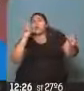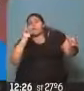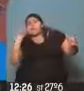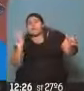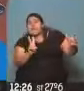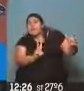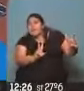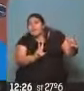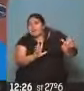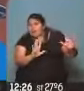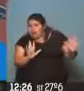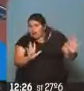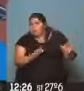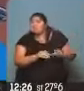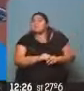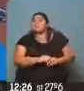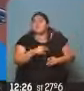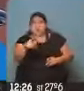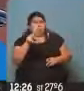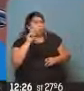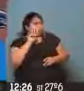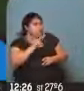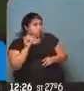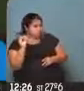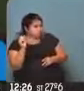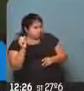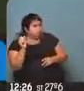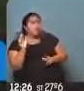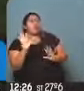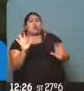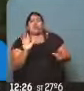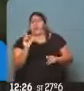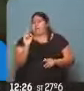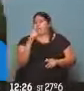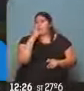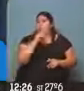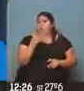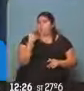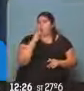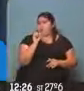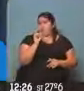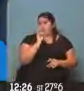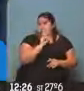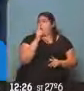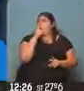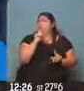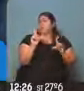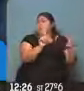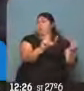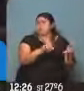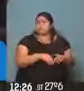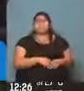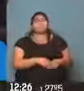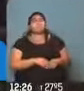exactamente lo que se pudo haber visto las imágenes la única que vi es la que publicaron en todos los que lectura se desee más